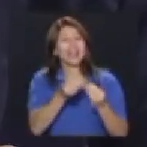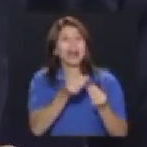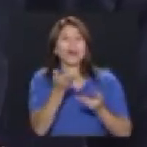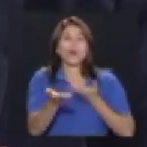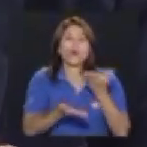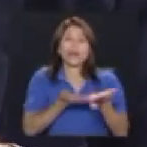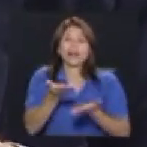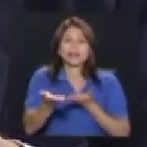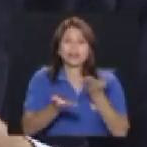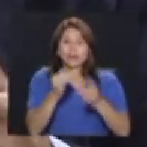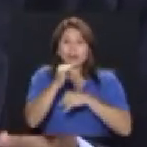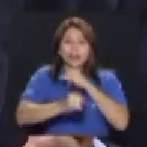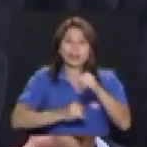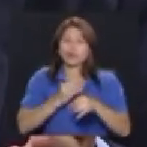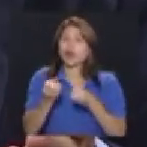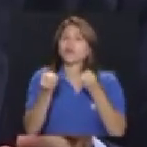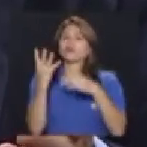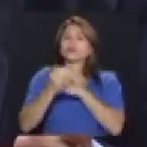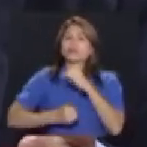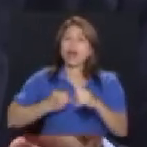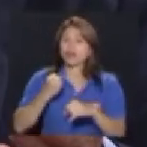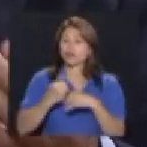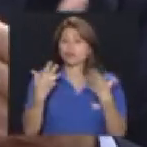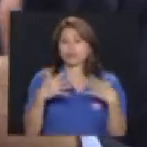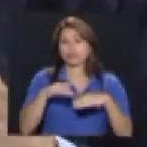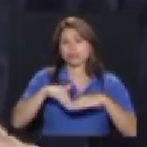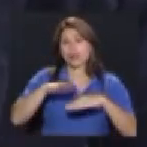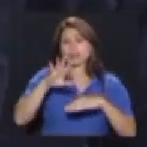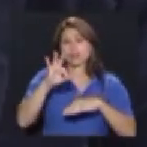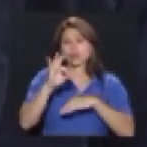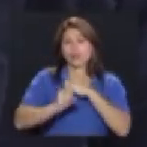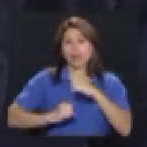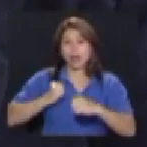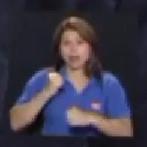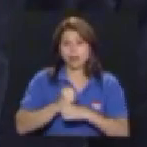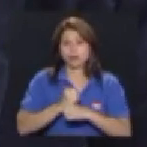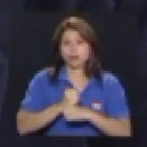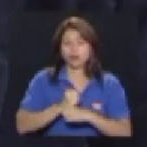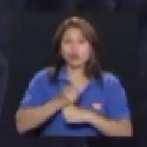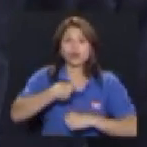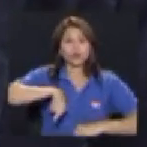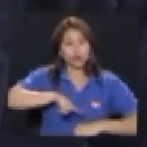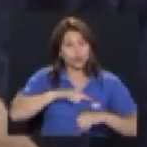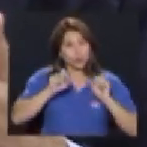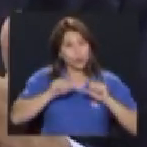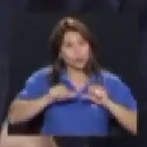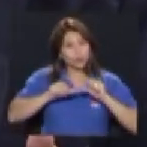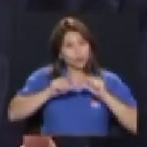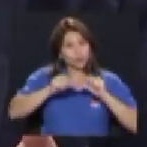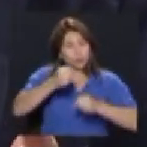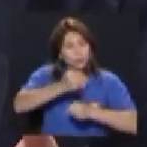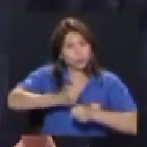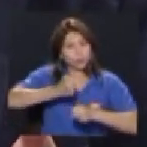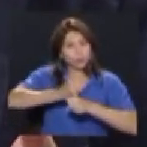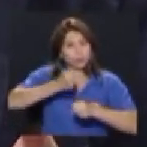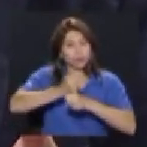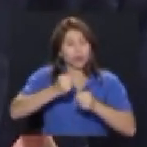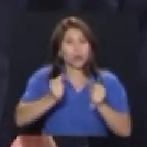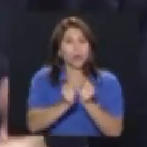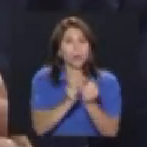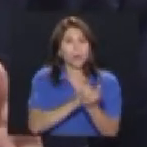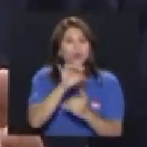muchos años. Por más de 9 años nos sostuvimos elaborando proyectos